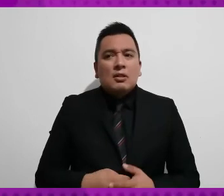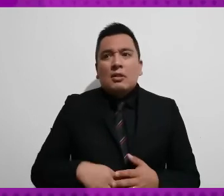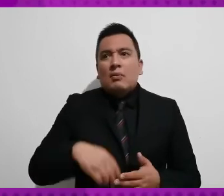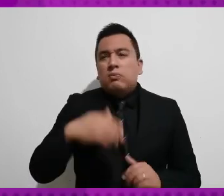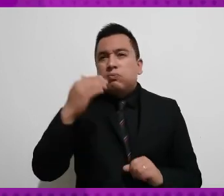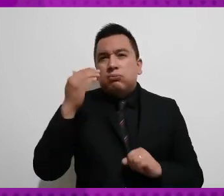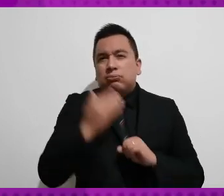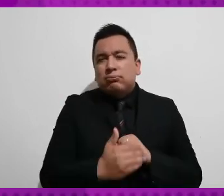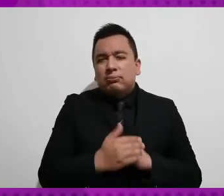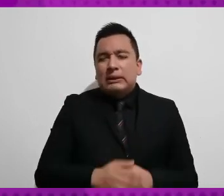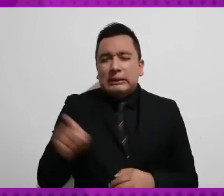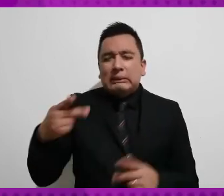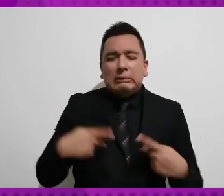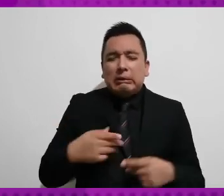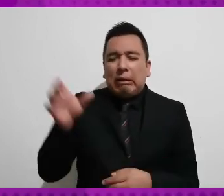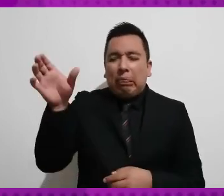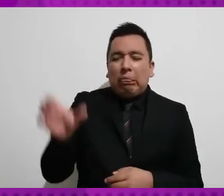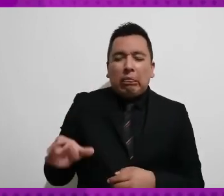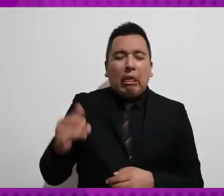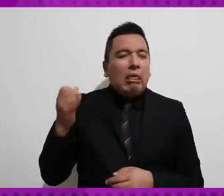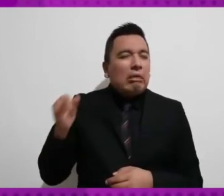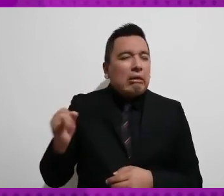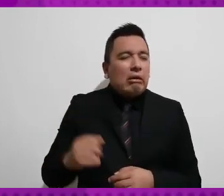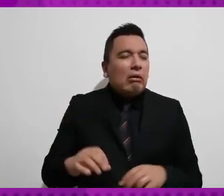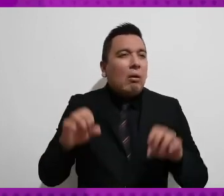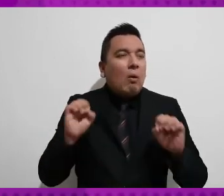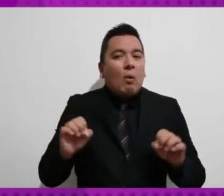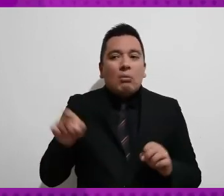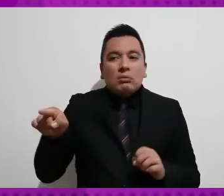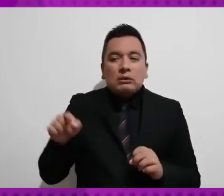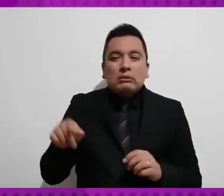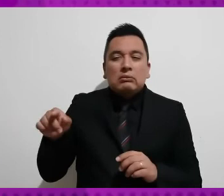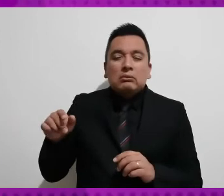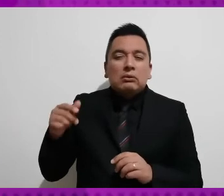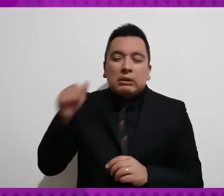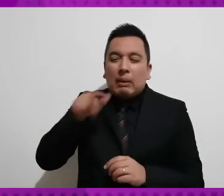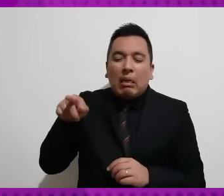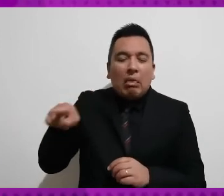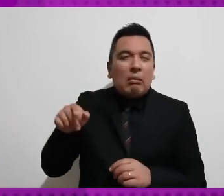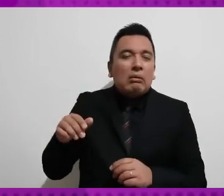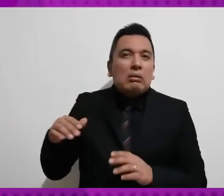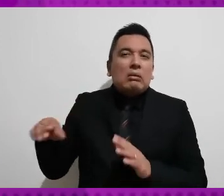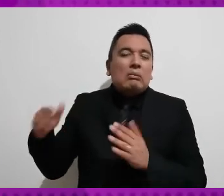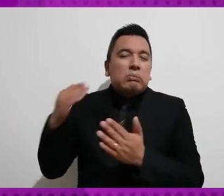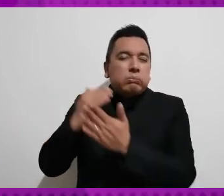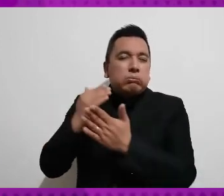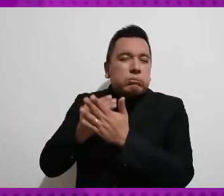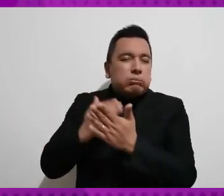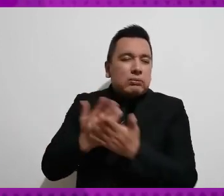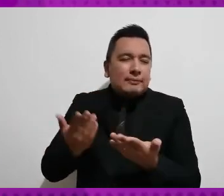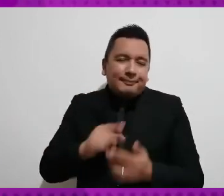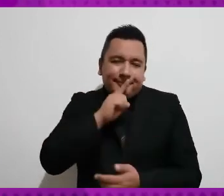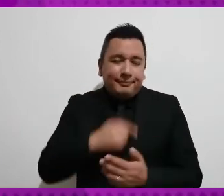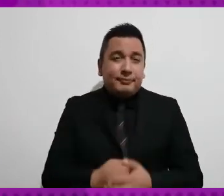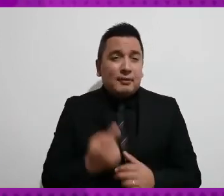eliminar los estereotipos de género, los roles de género que históricamente han provocado que